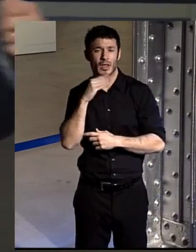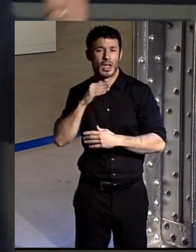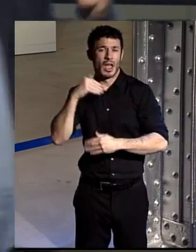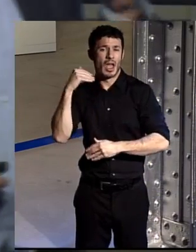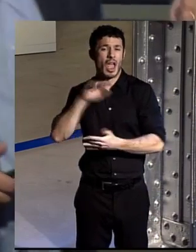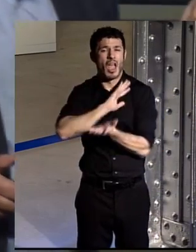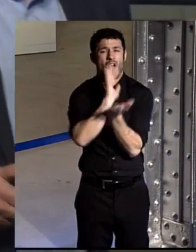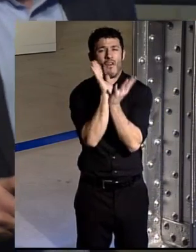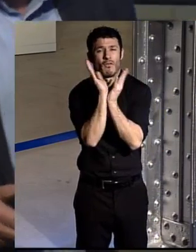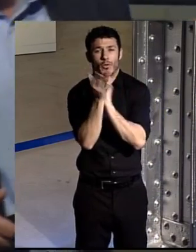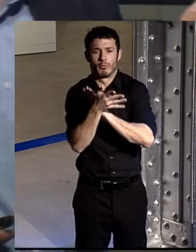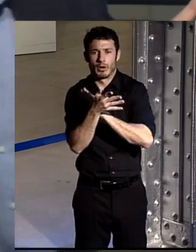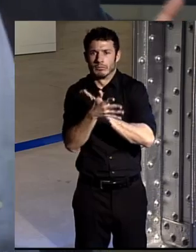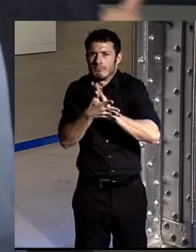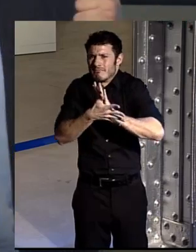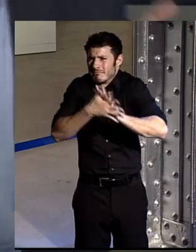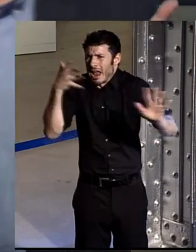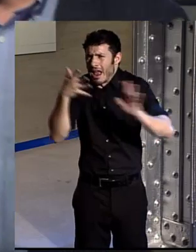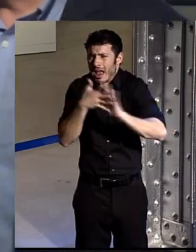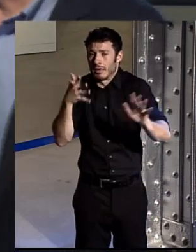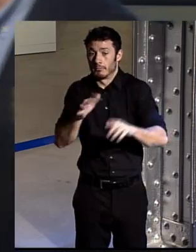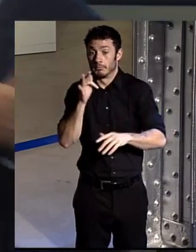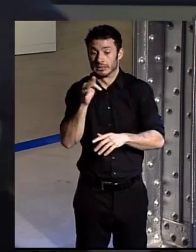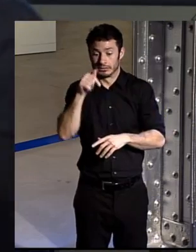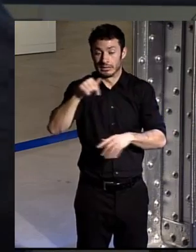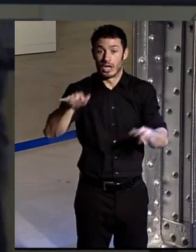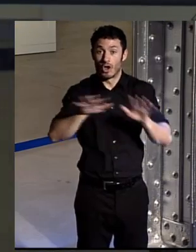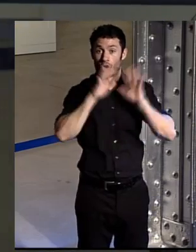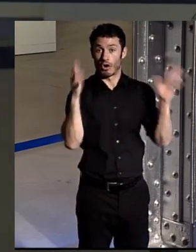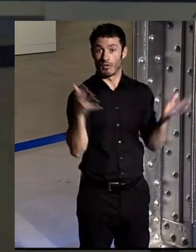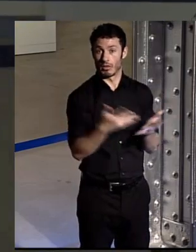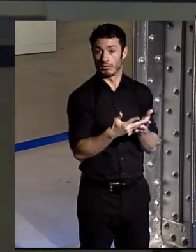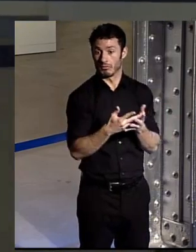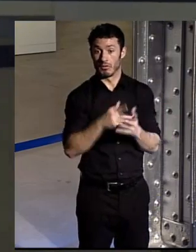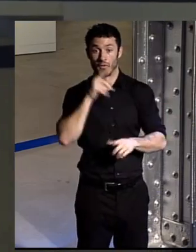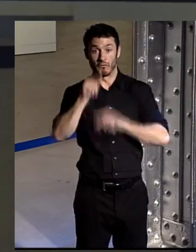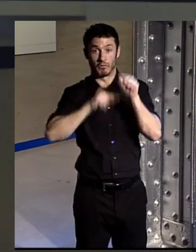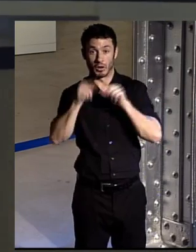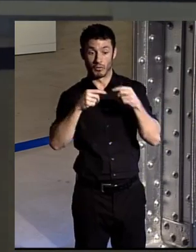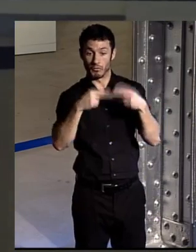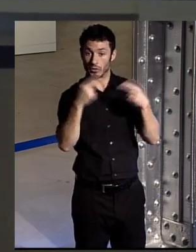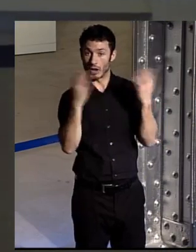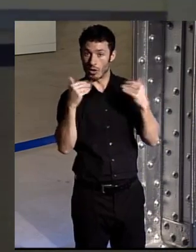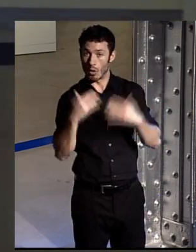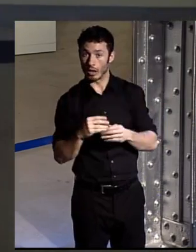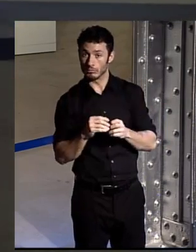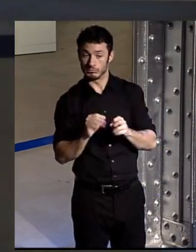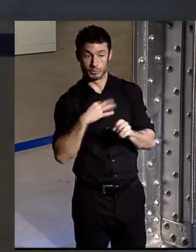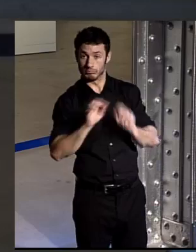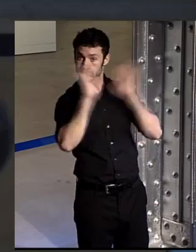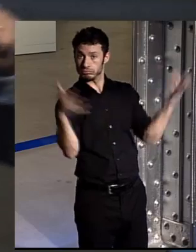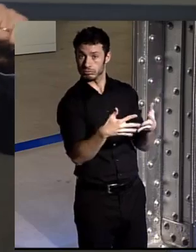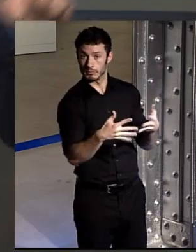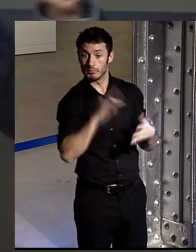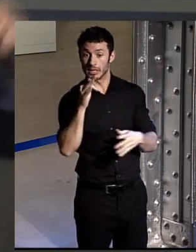unimos dos factores, globalización, para los virus no hay fronteras, y cambio climático, pequeños